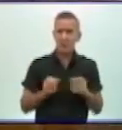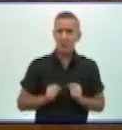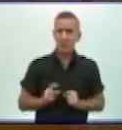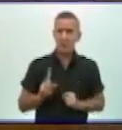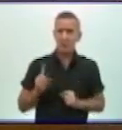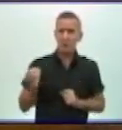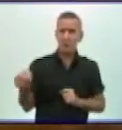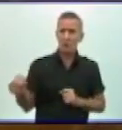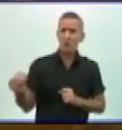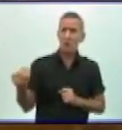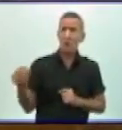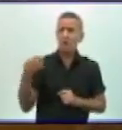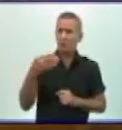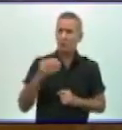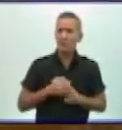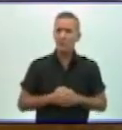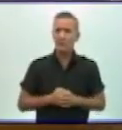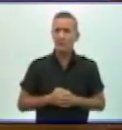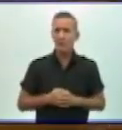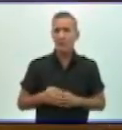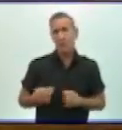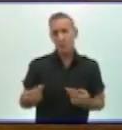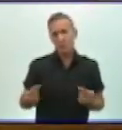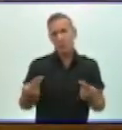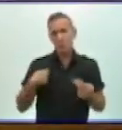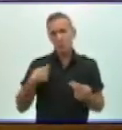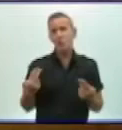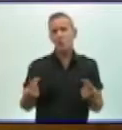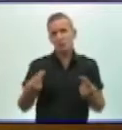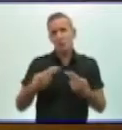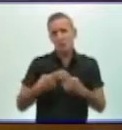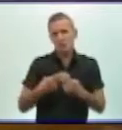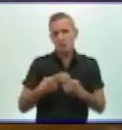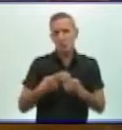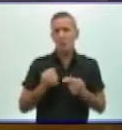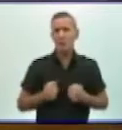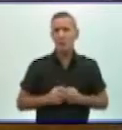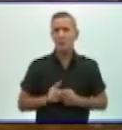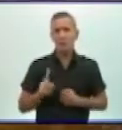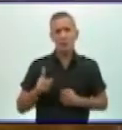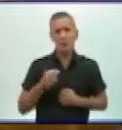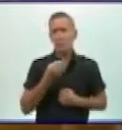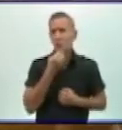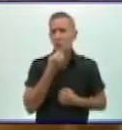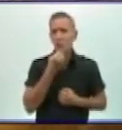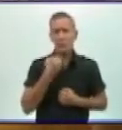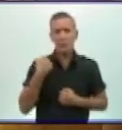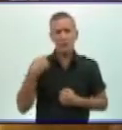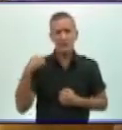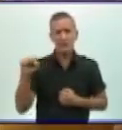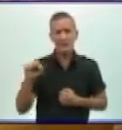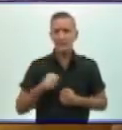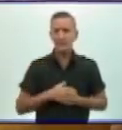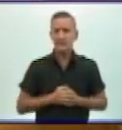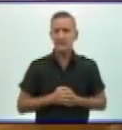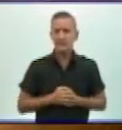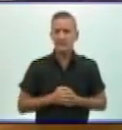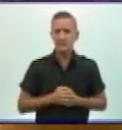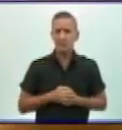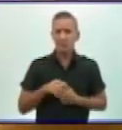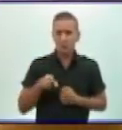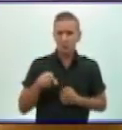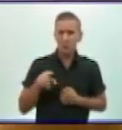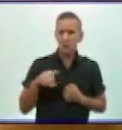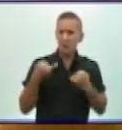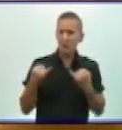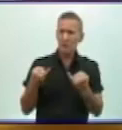entrenamiento. ¿Entrenamiento? El mes pasado tampoco fuiste. Estoy en competencia y no puedo faltar. ¿En competencia? ¿Y tú le has dicho eso a alguien? No